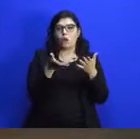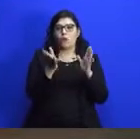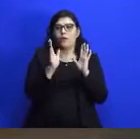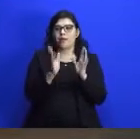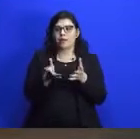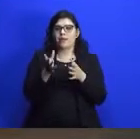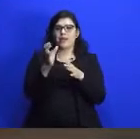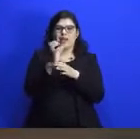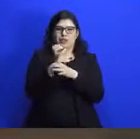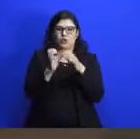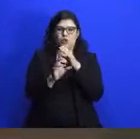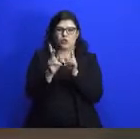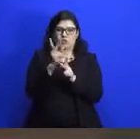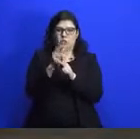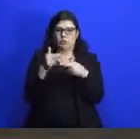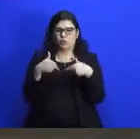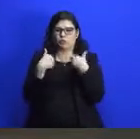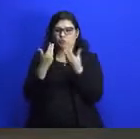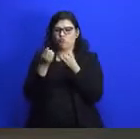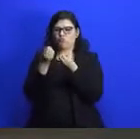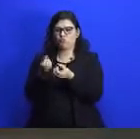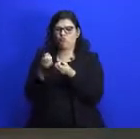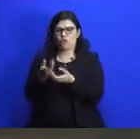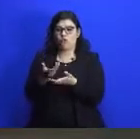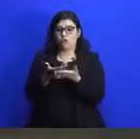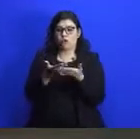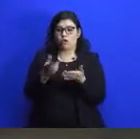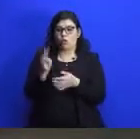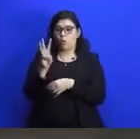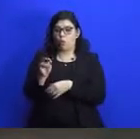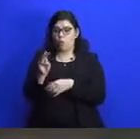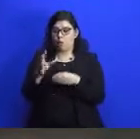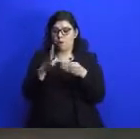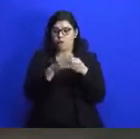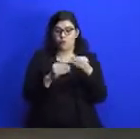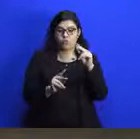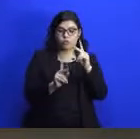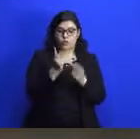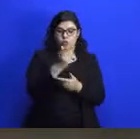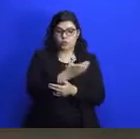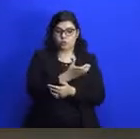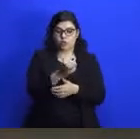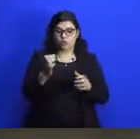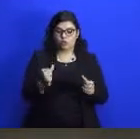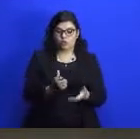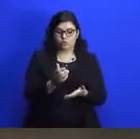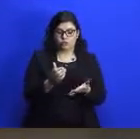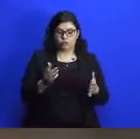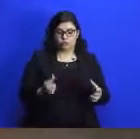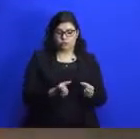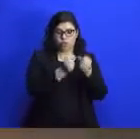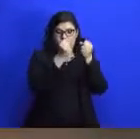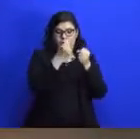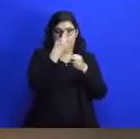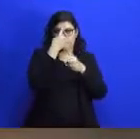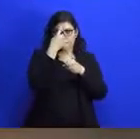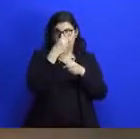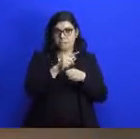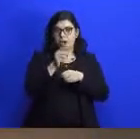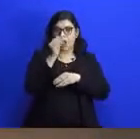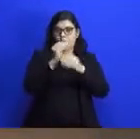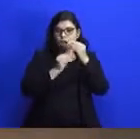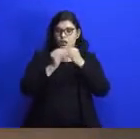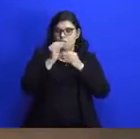en especie. Hoy Walmart fortalece el rescate de verduras y frutas en el campo para dotar de alimentos del más alto